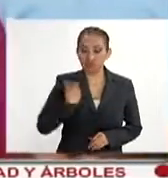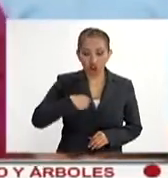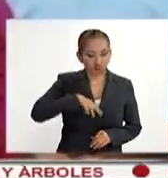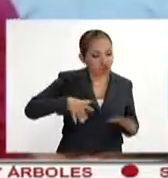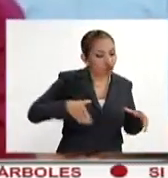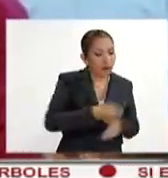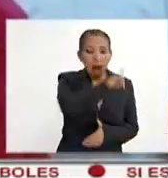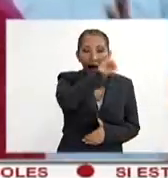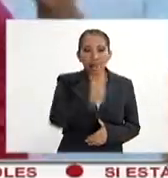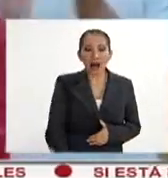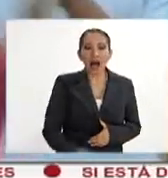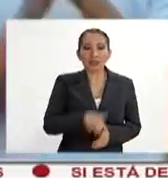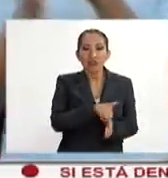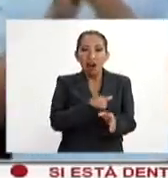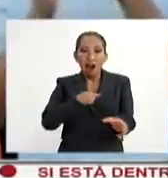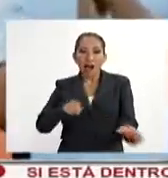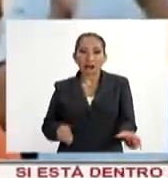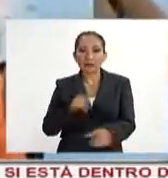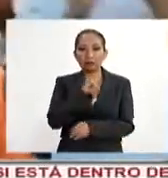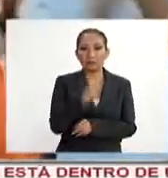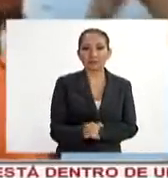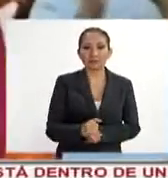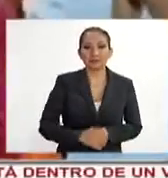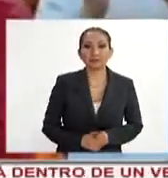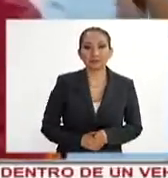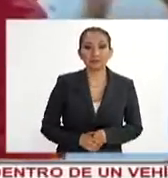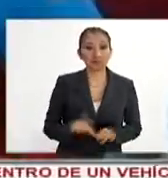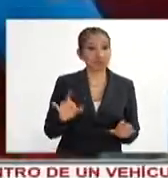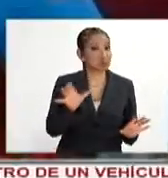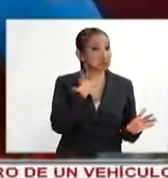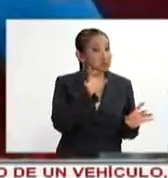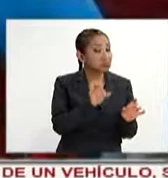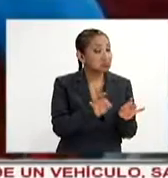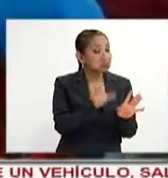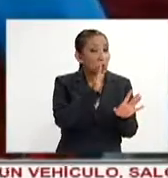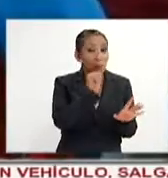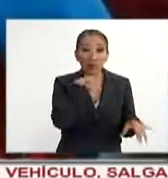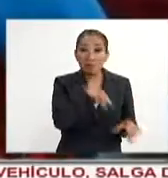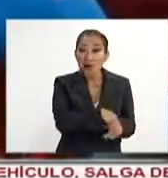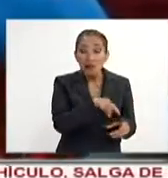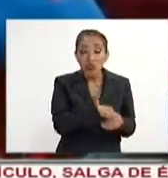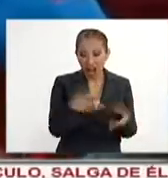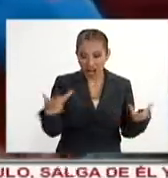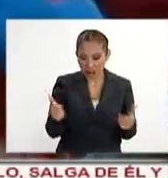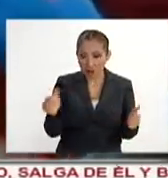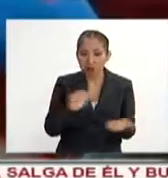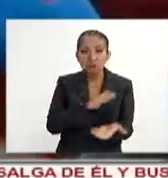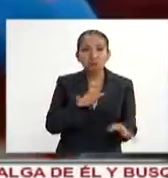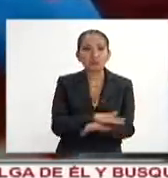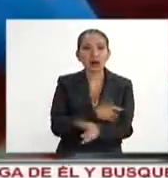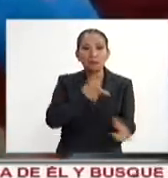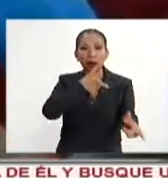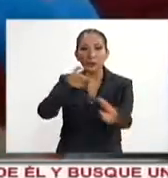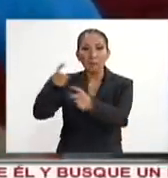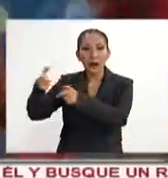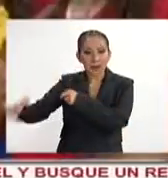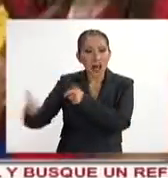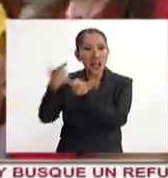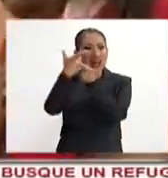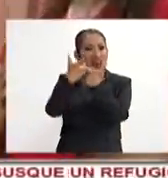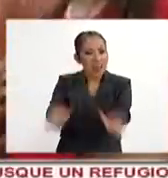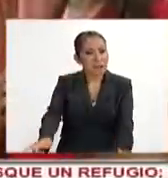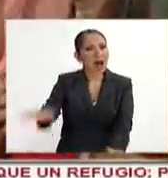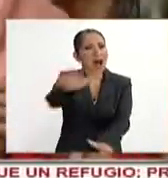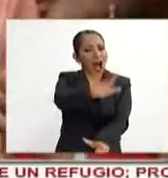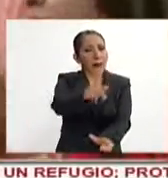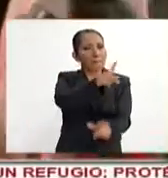Nosotros jamás nos rendiríamos. Y lo que no se pudo con los votos, lo haríamos con las armas.